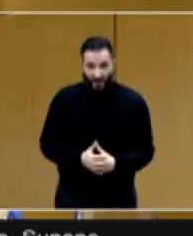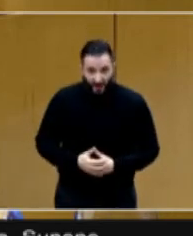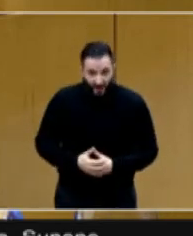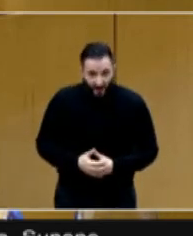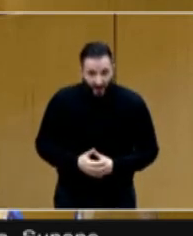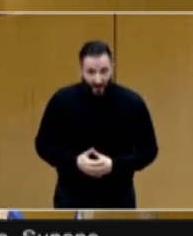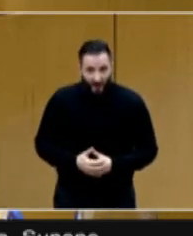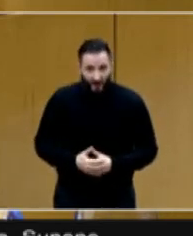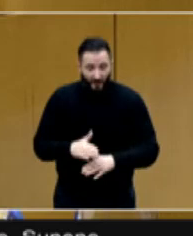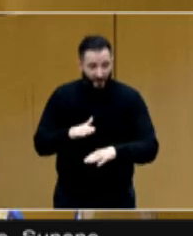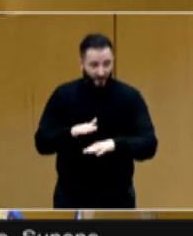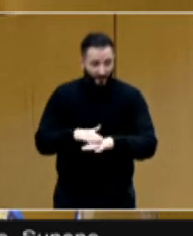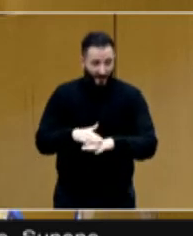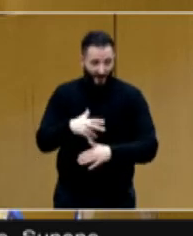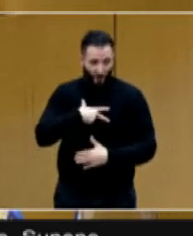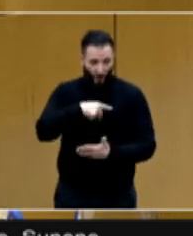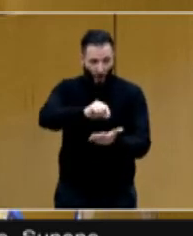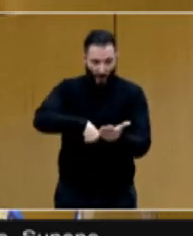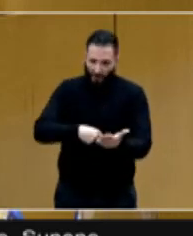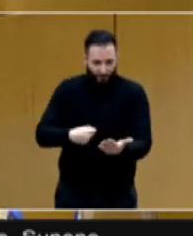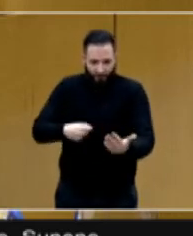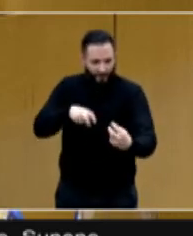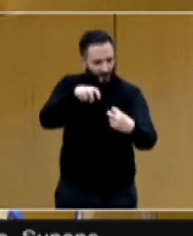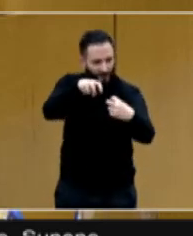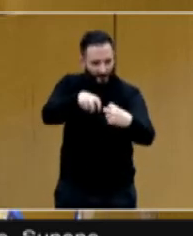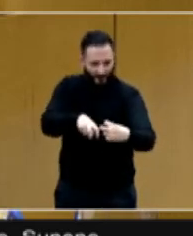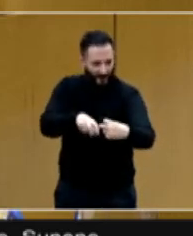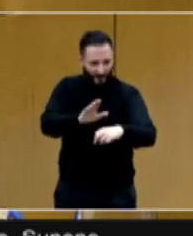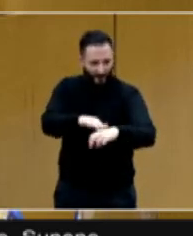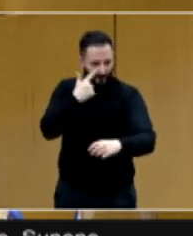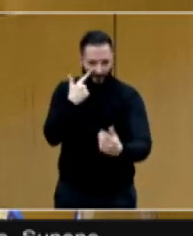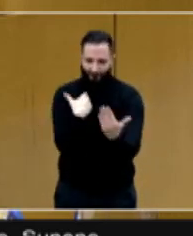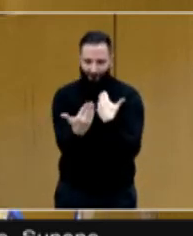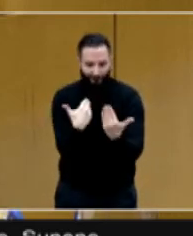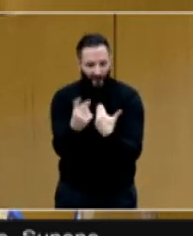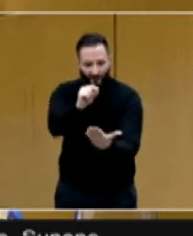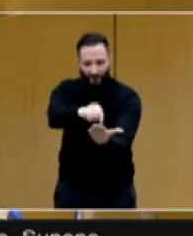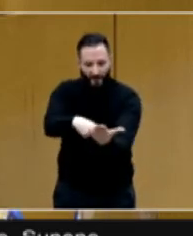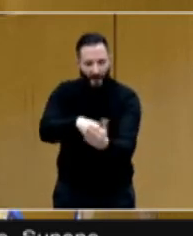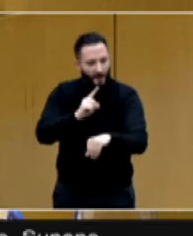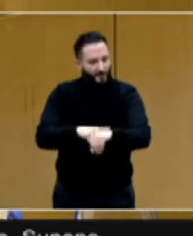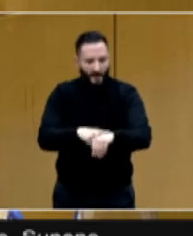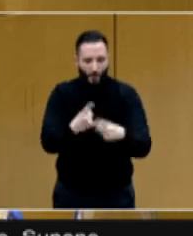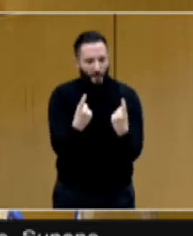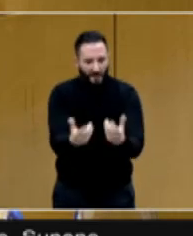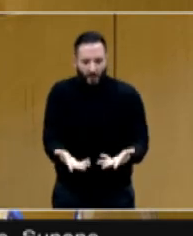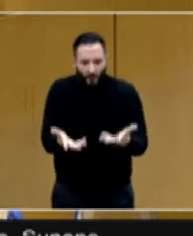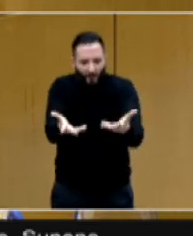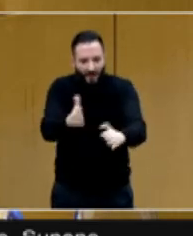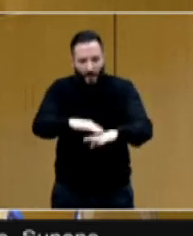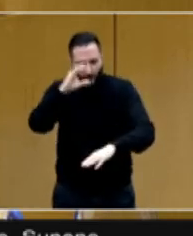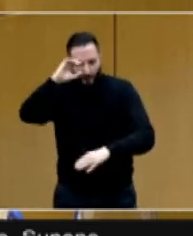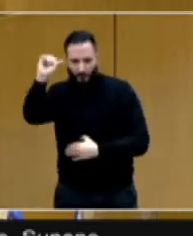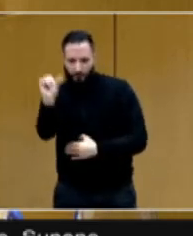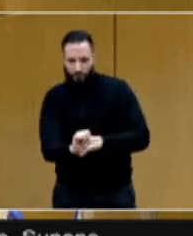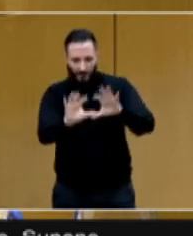que se tiene que sentar delante de la mesa con la persona que va a firmar y que se tiene que poner el disponer el tiempo necesario para escucharlo para adoptar las